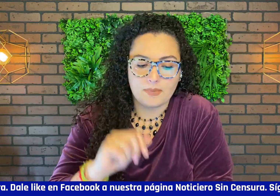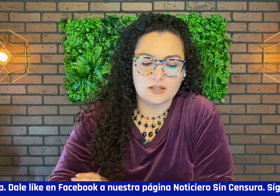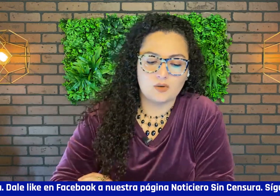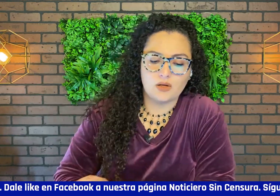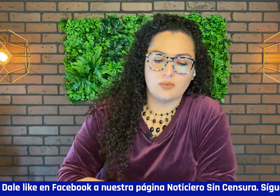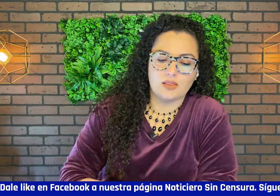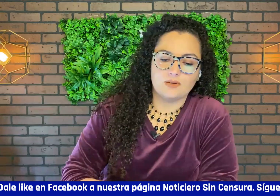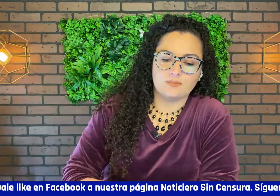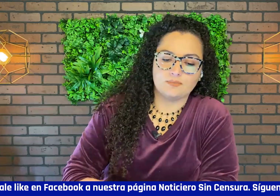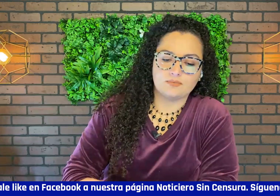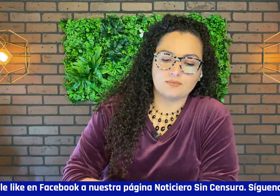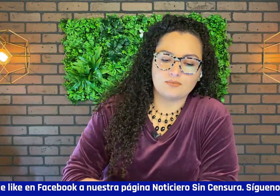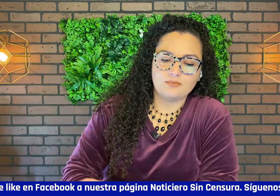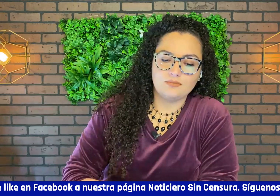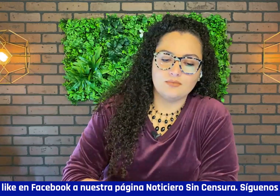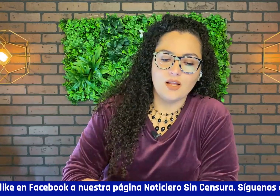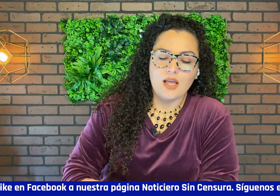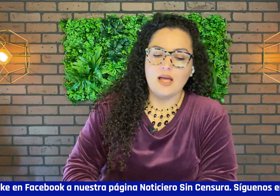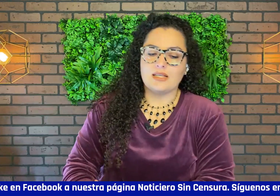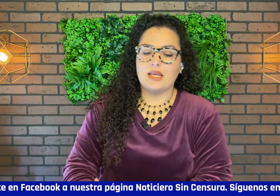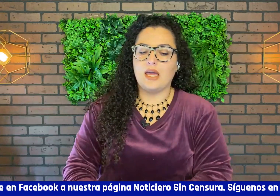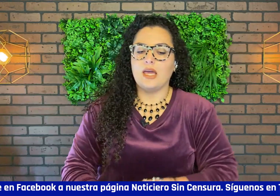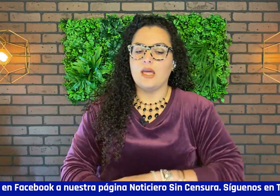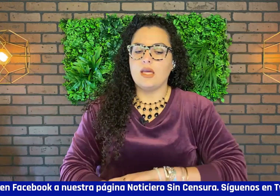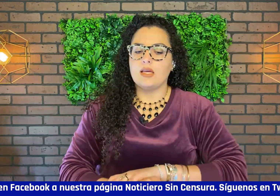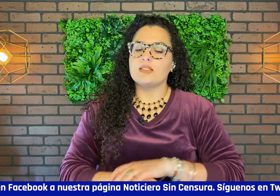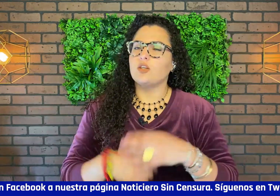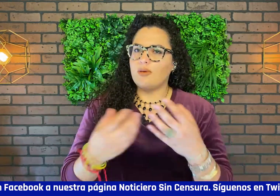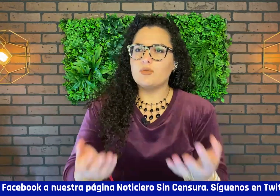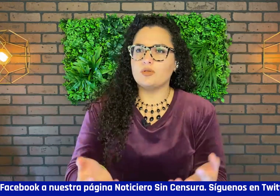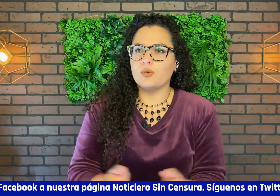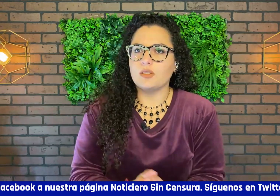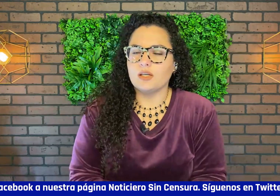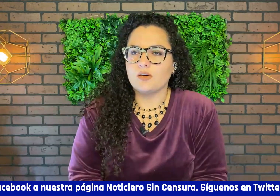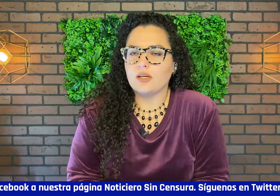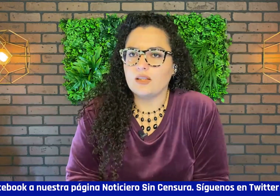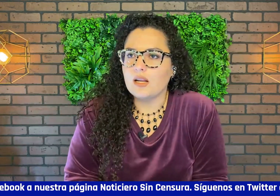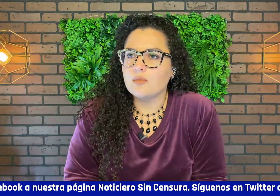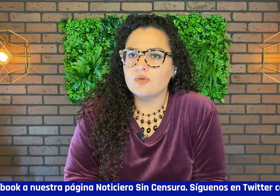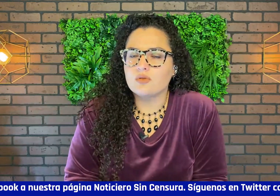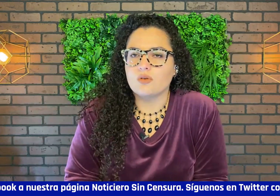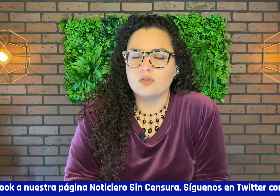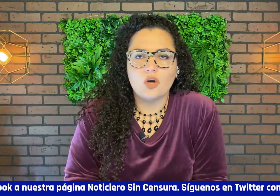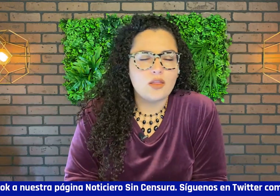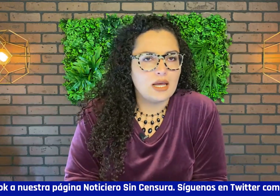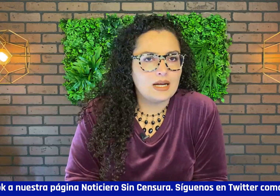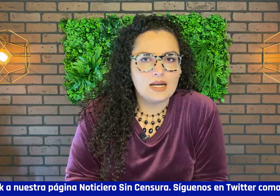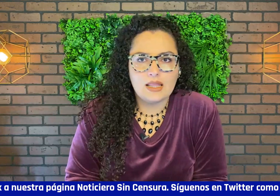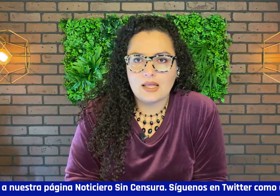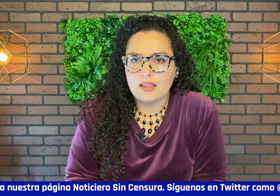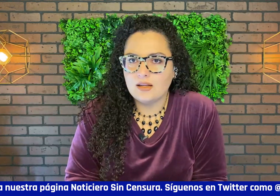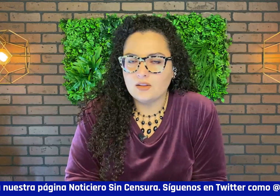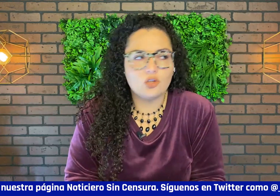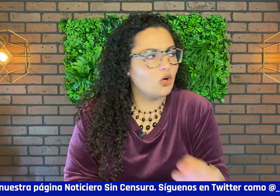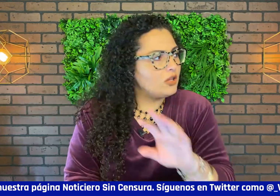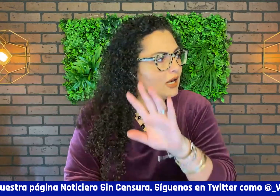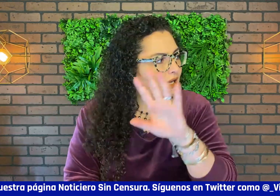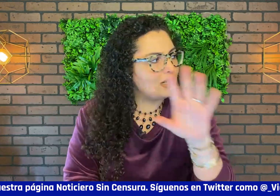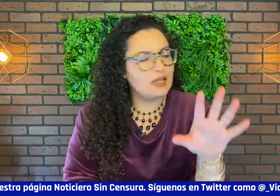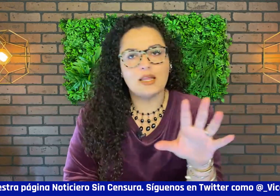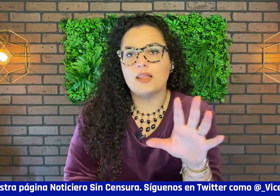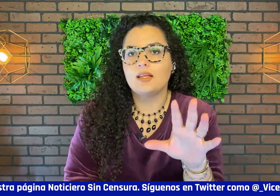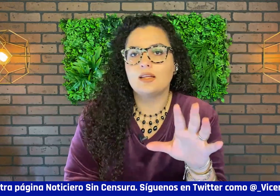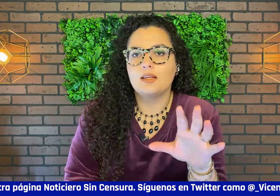Universal, particularmente. Así que, si tomamos esto en cuenta, creo que tenemos con toda